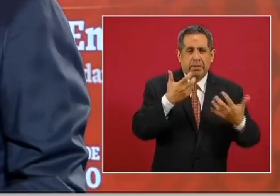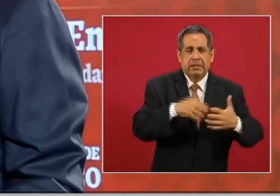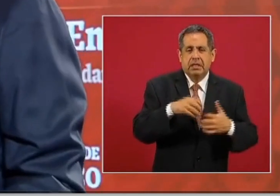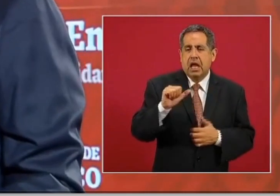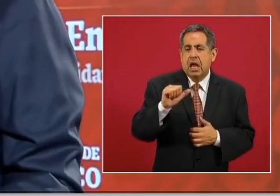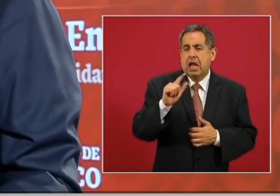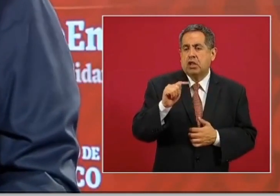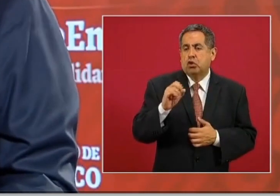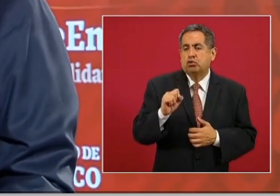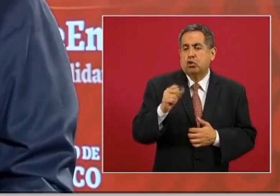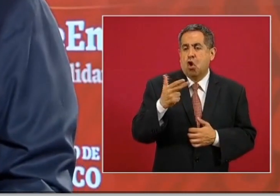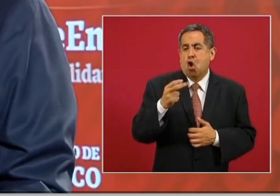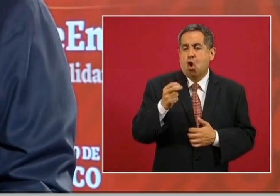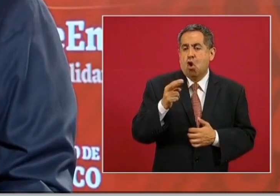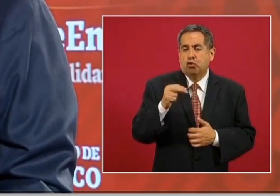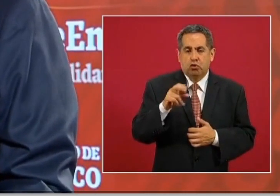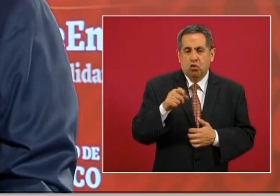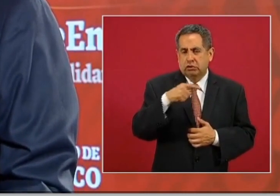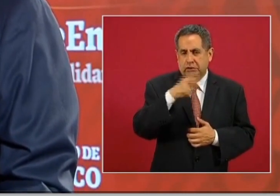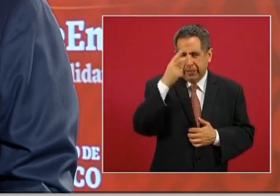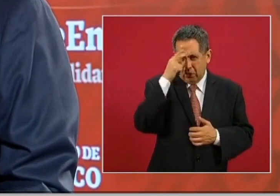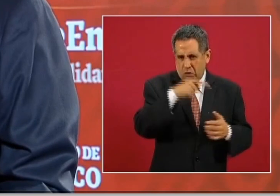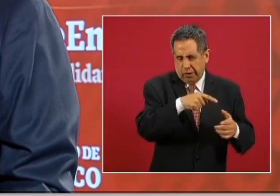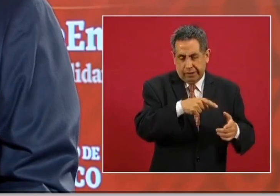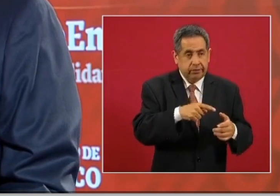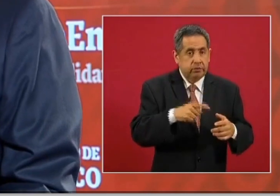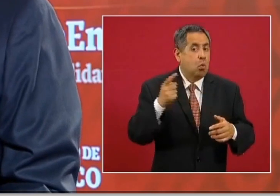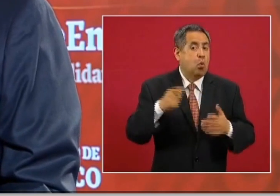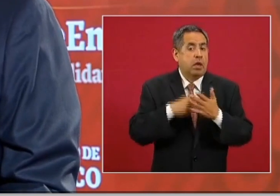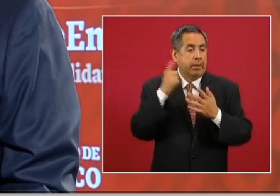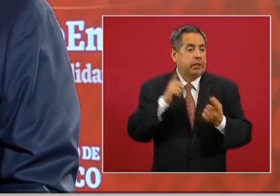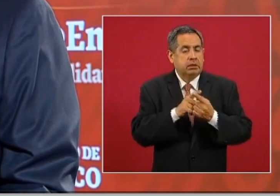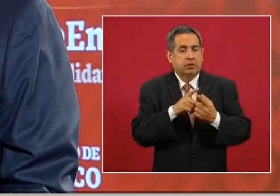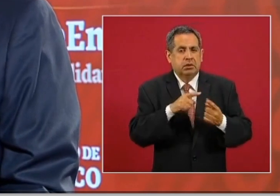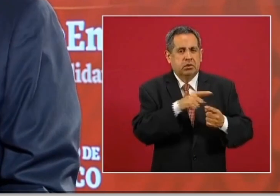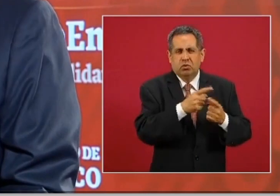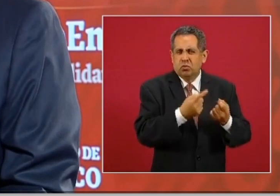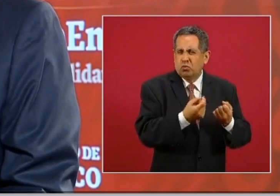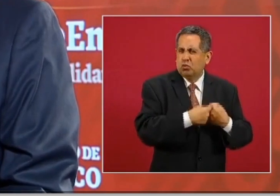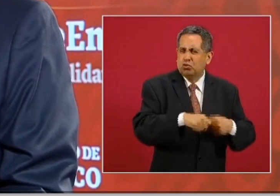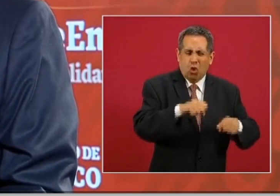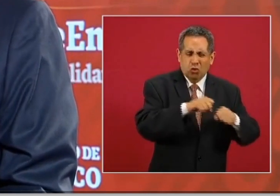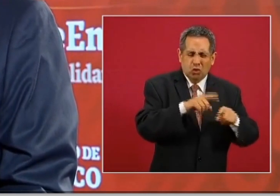Ellos dicen que no, pues entonces no podemos